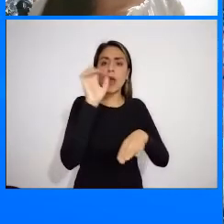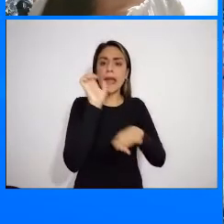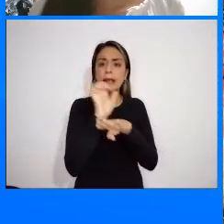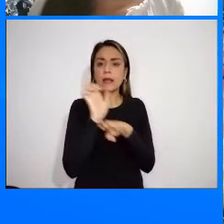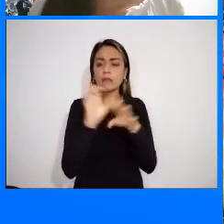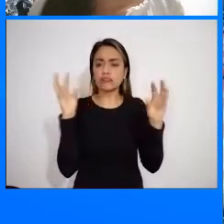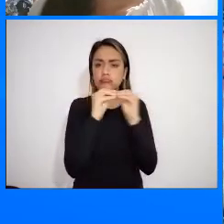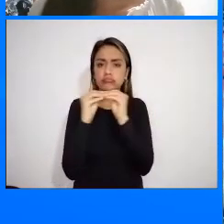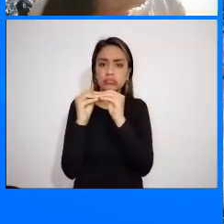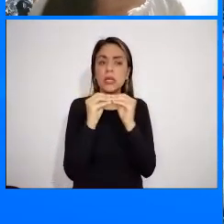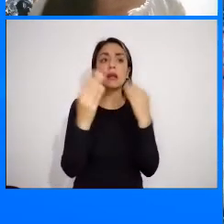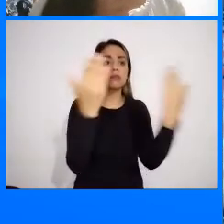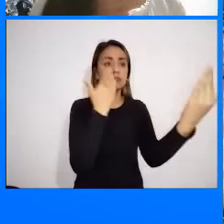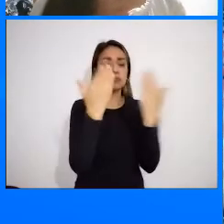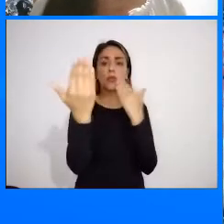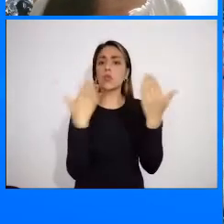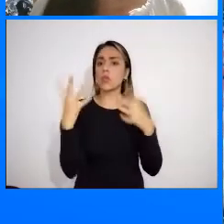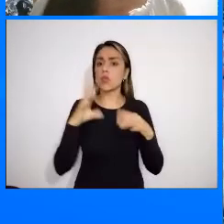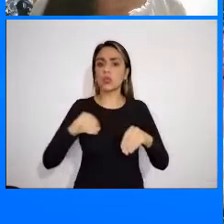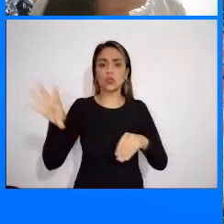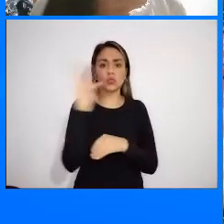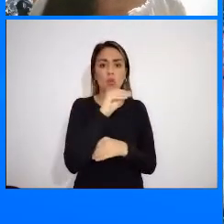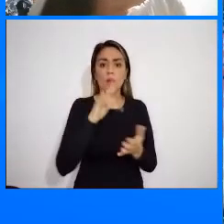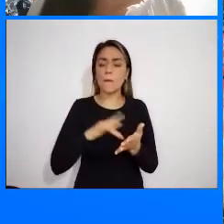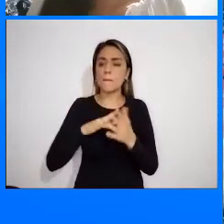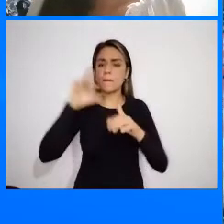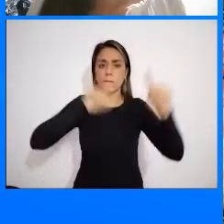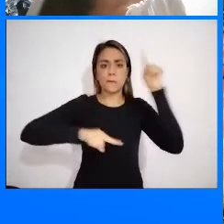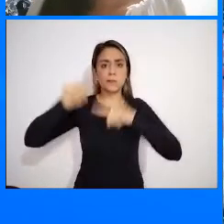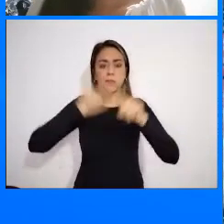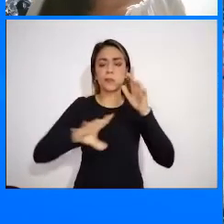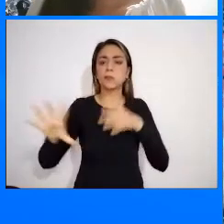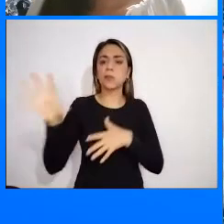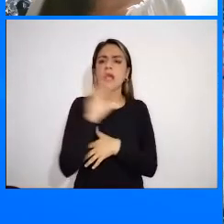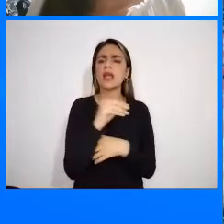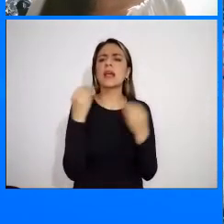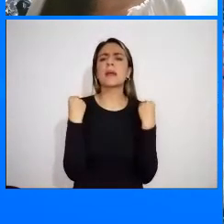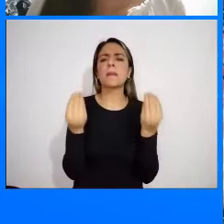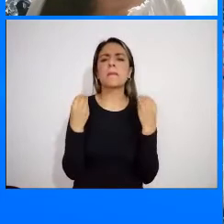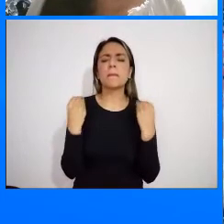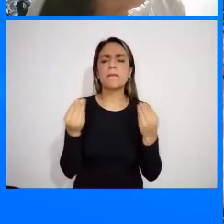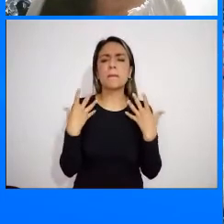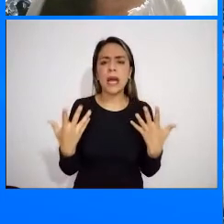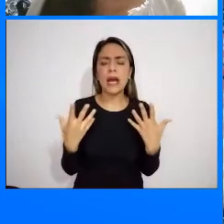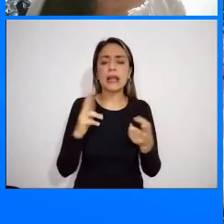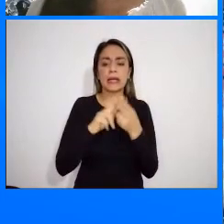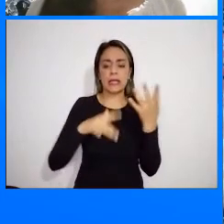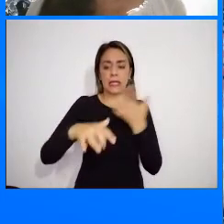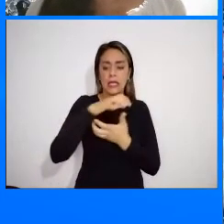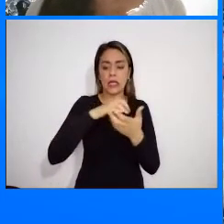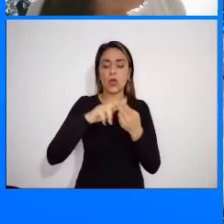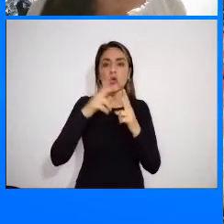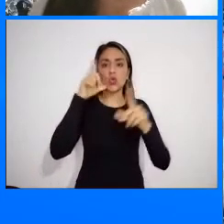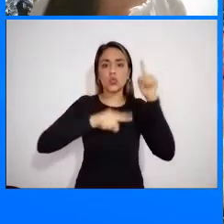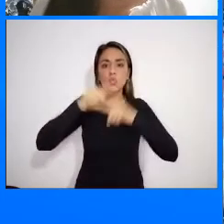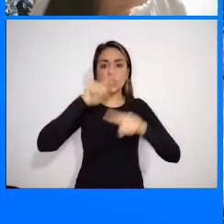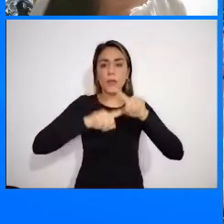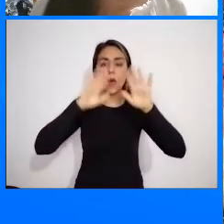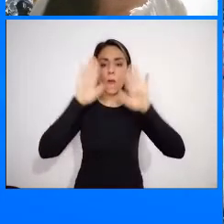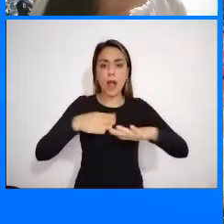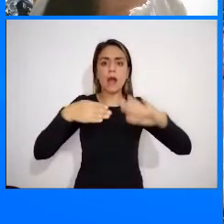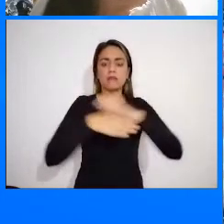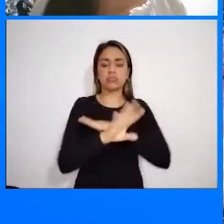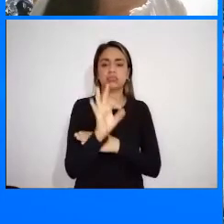que pues involucrar todos los actores del turismo para que pues el ecoturismo sea